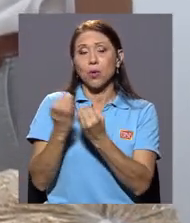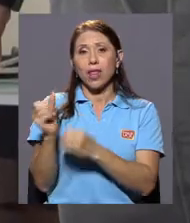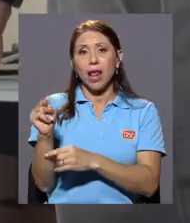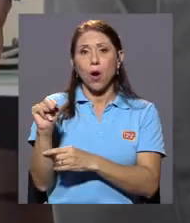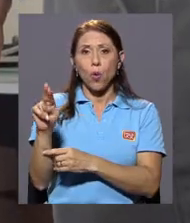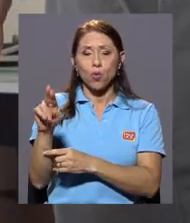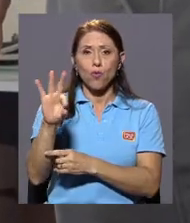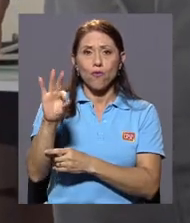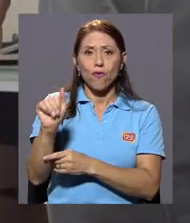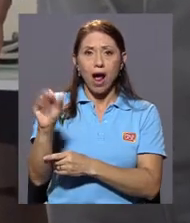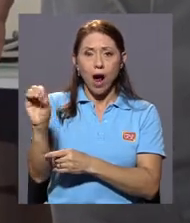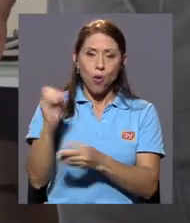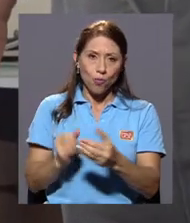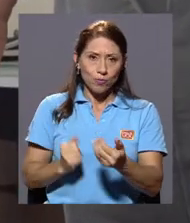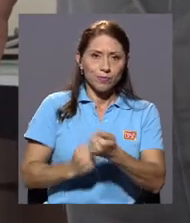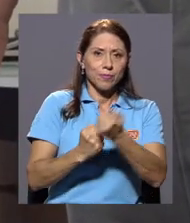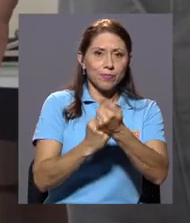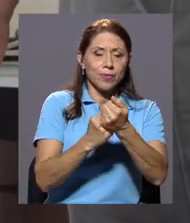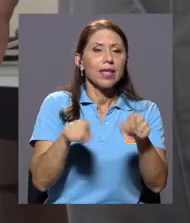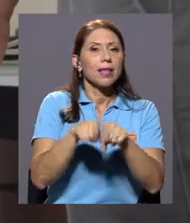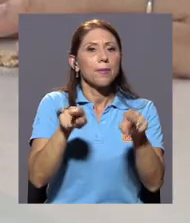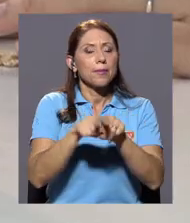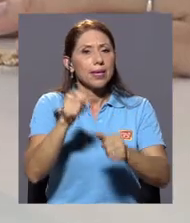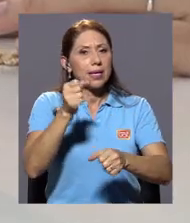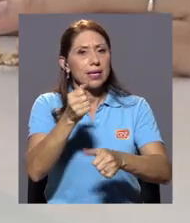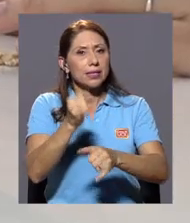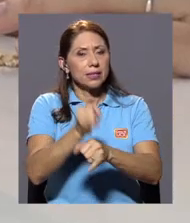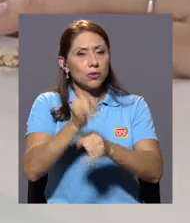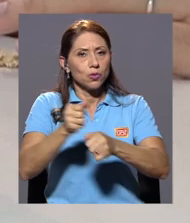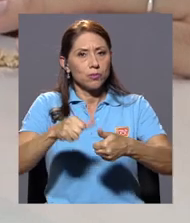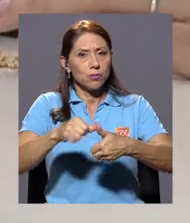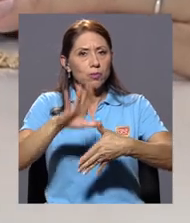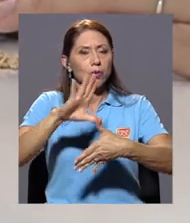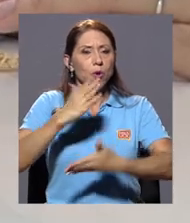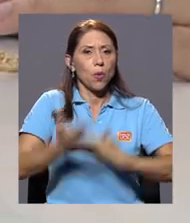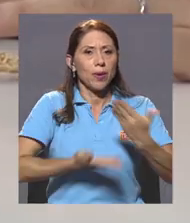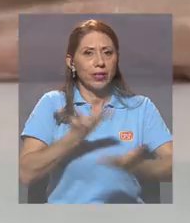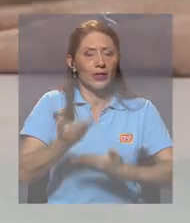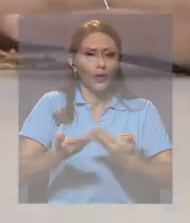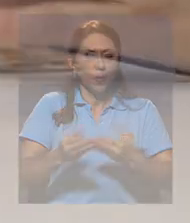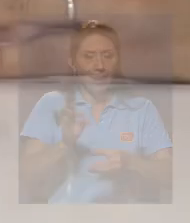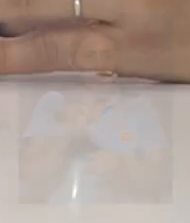Agricultura, FAO, y el Instituto Interamericano de Cooperación para la Agricultura, ICA.